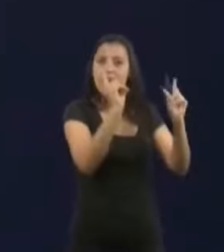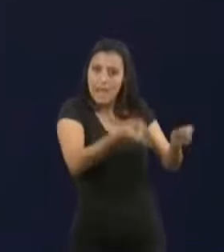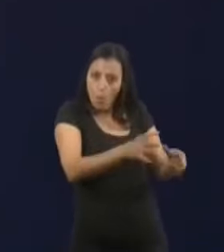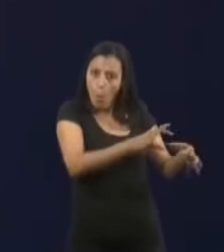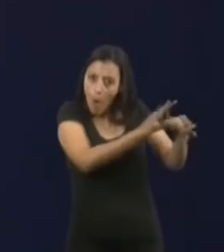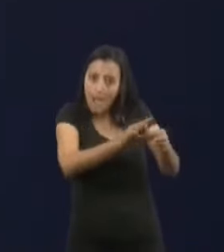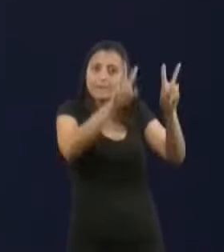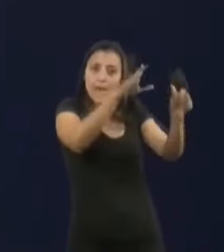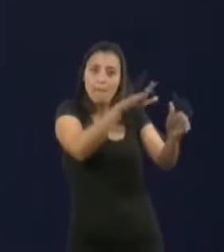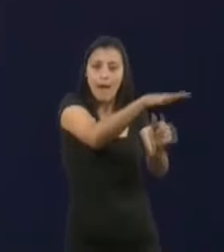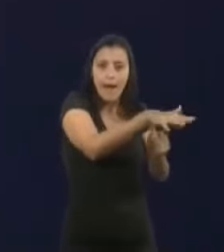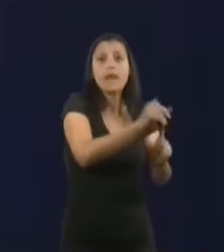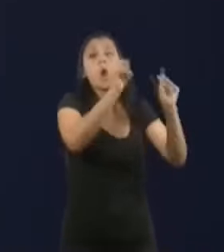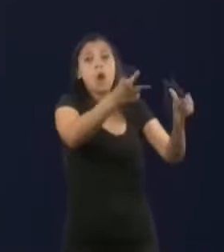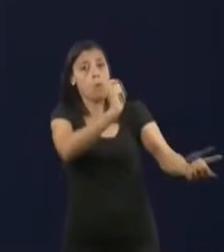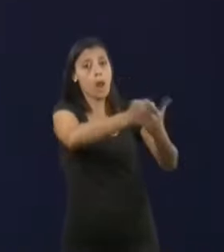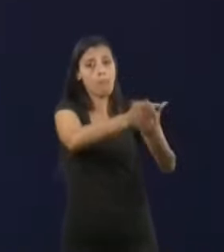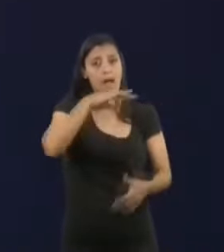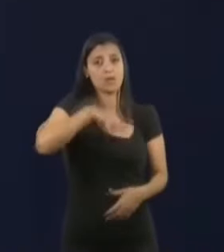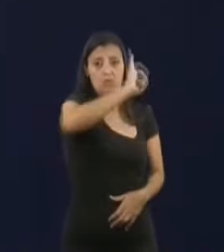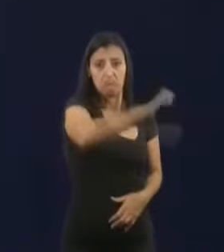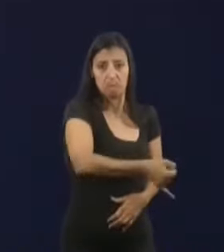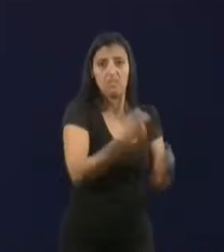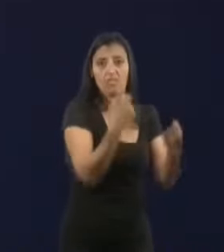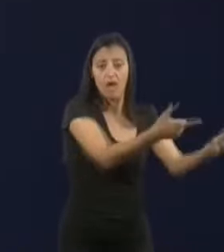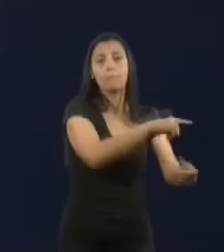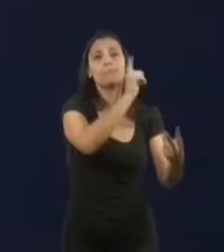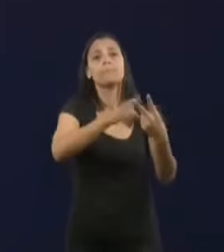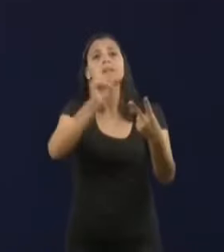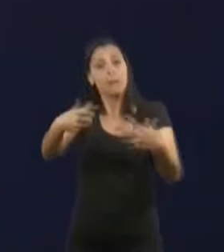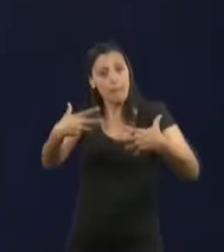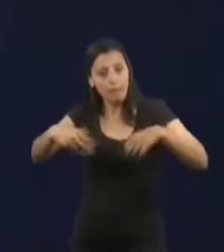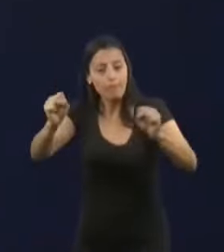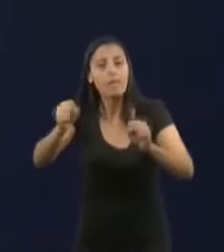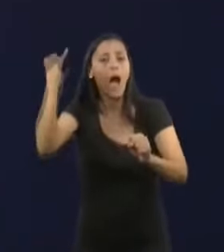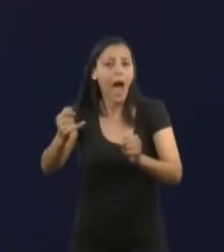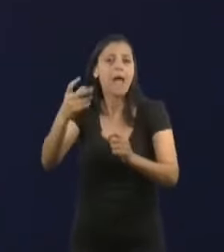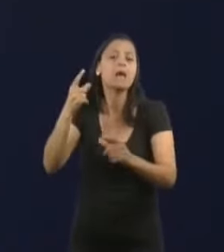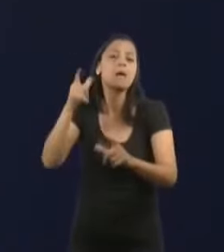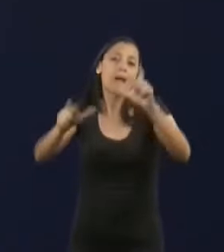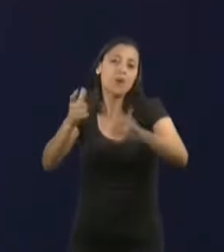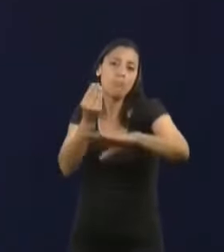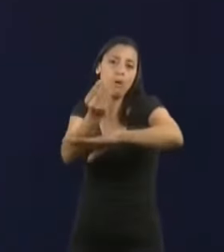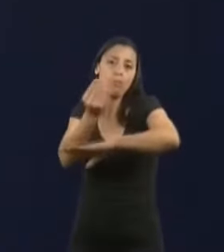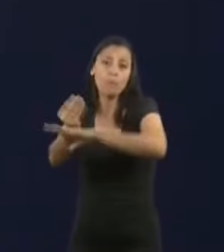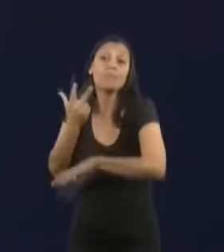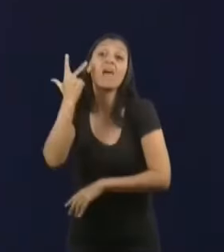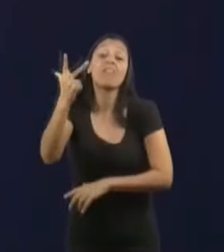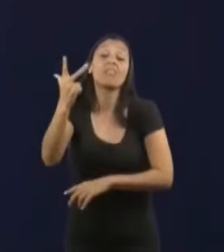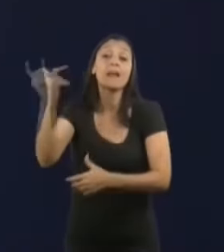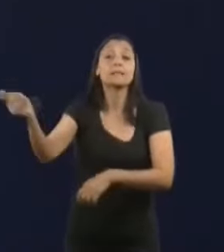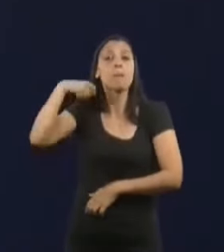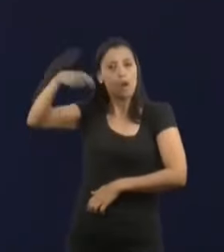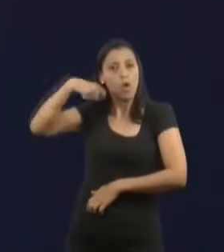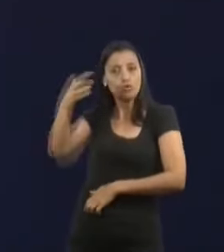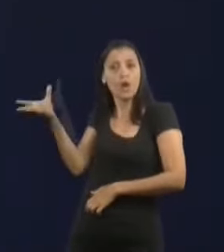y pese a ello le le pagaban sueldos también hemos detectado contrataciones de tres productoras audiovisuales